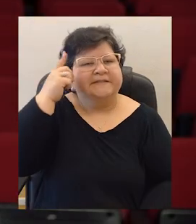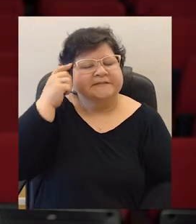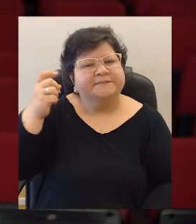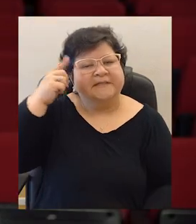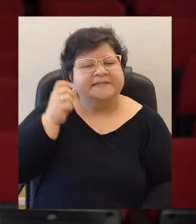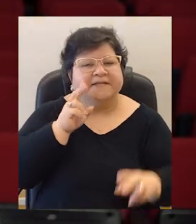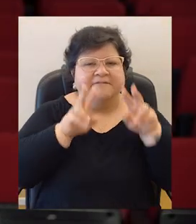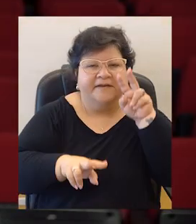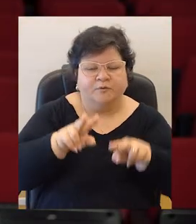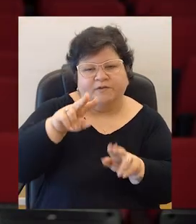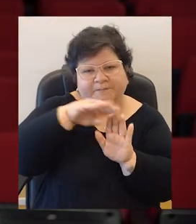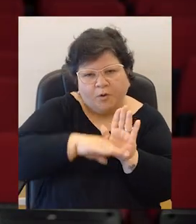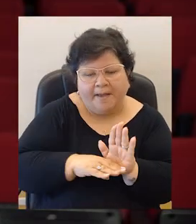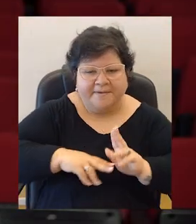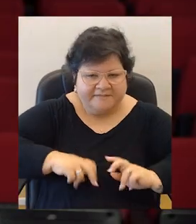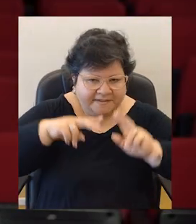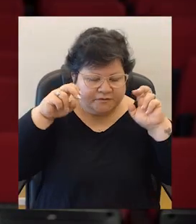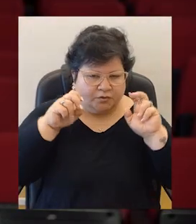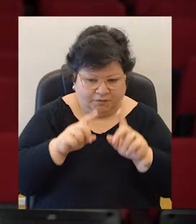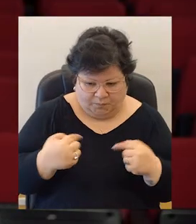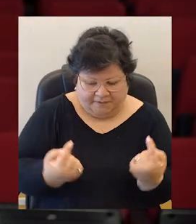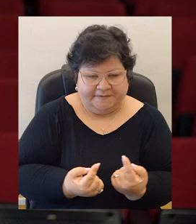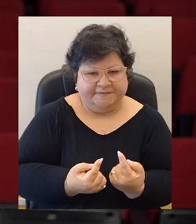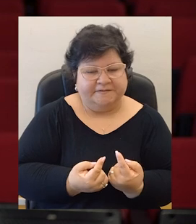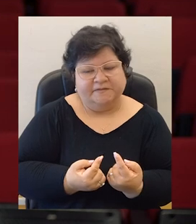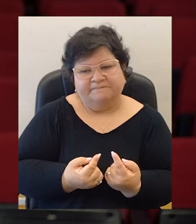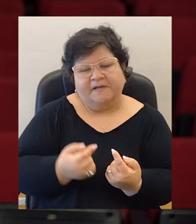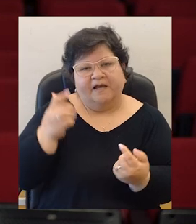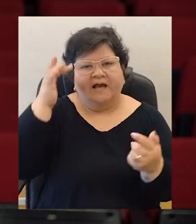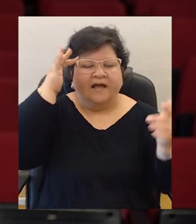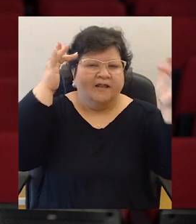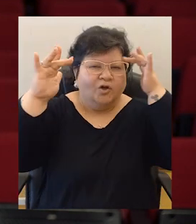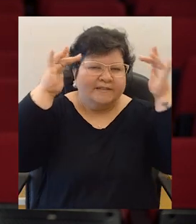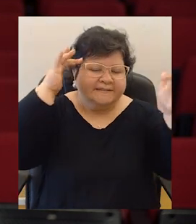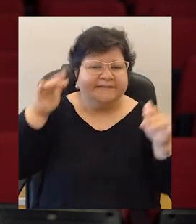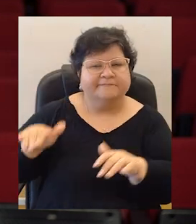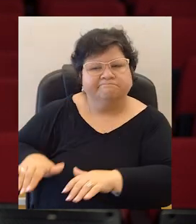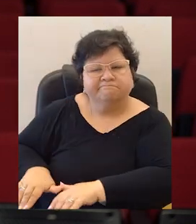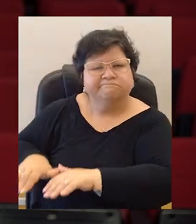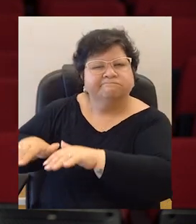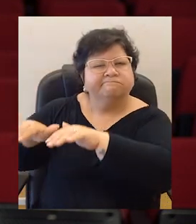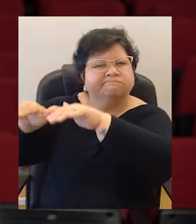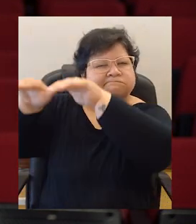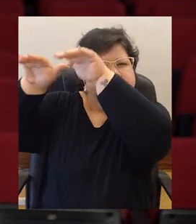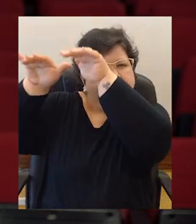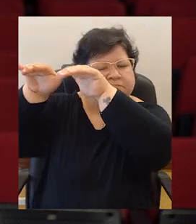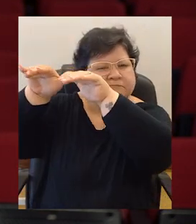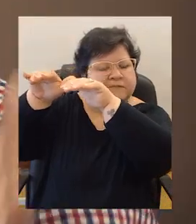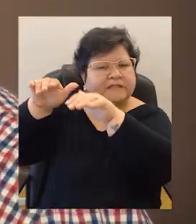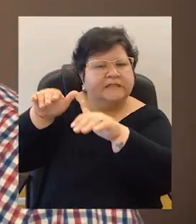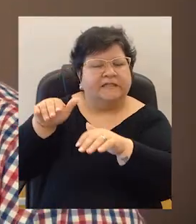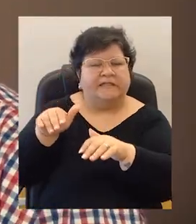visto nosotros en las investigaciones nuestras es que a medida que van creciendo nosotros trabajamos hasta diecinueve años desde los 13